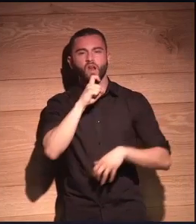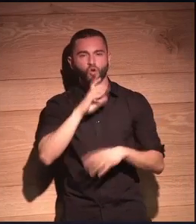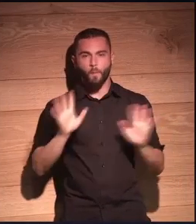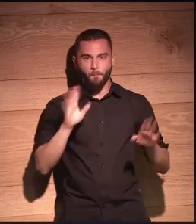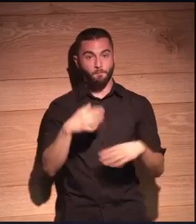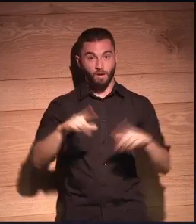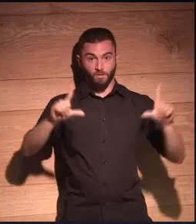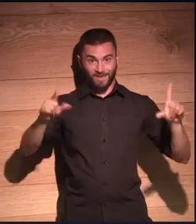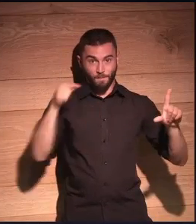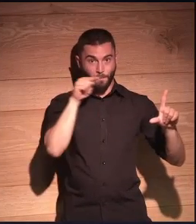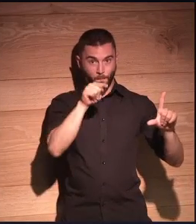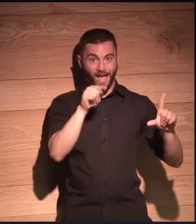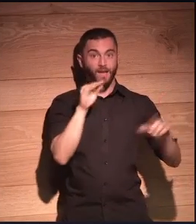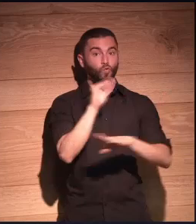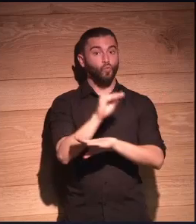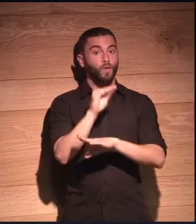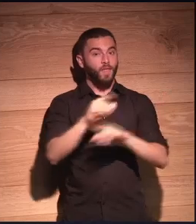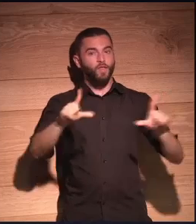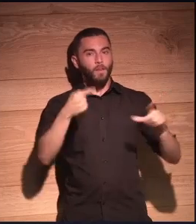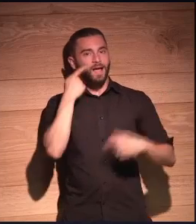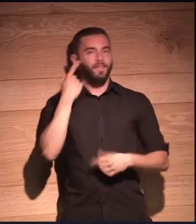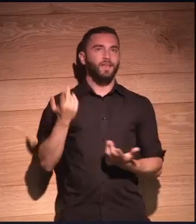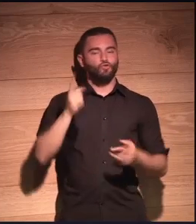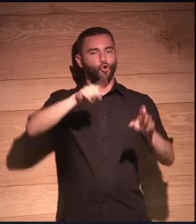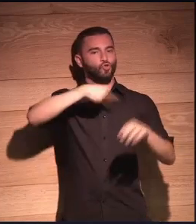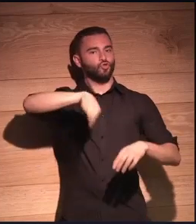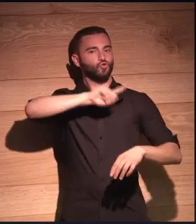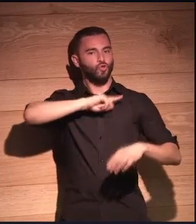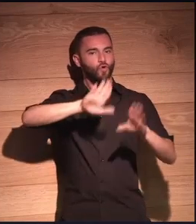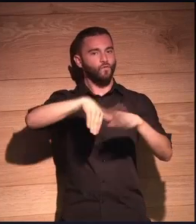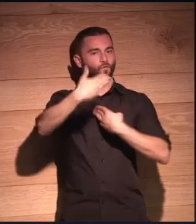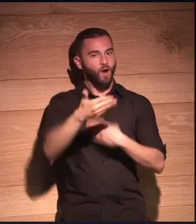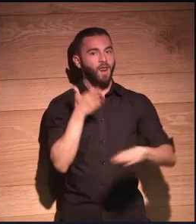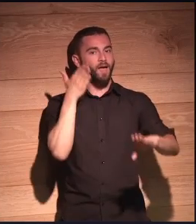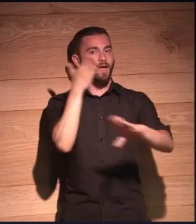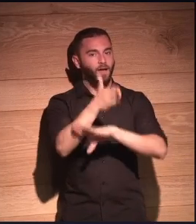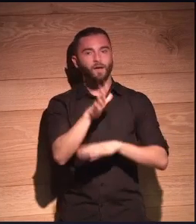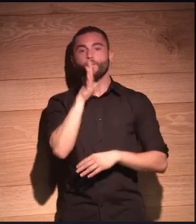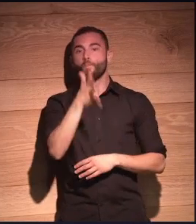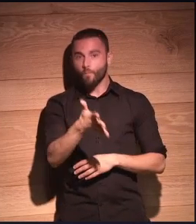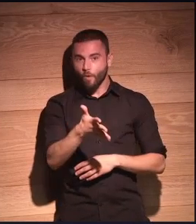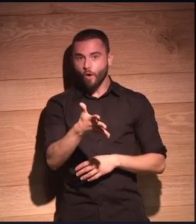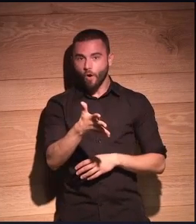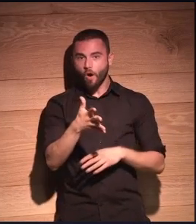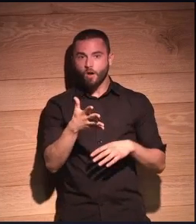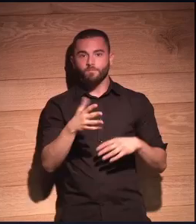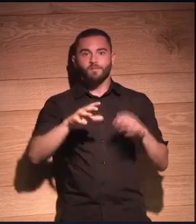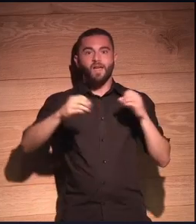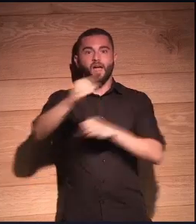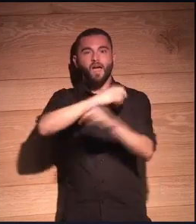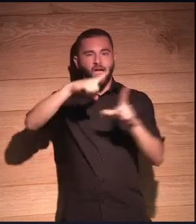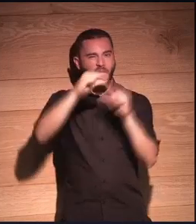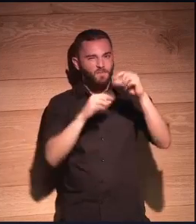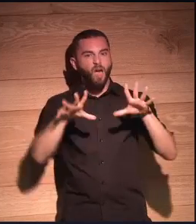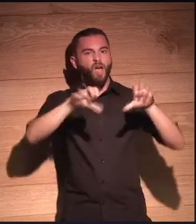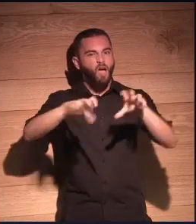cuidado con esa imagen que se está dando de vamos fuera porque hay que colonizar el espacio, ¿no?